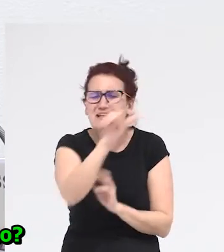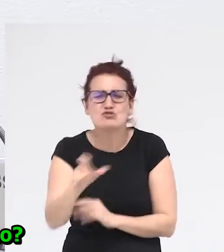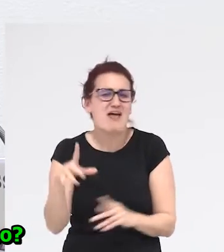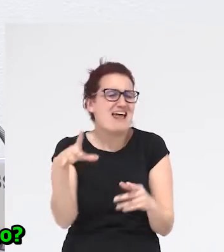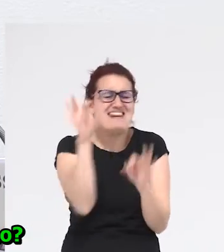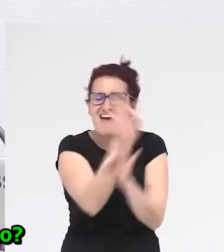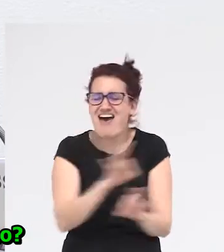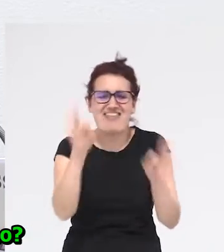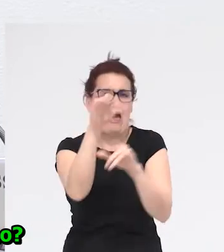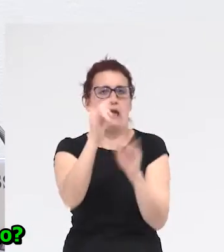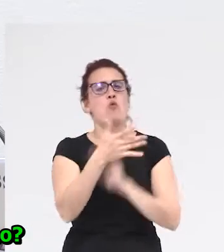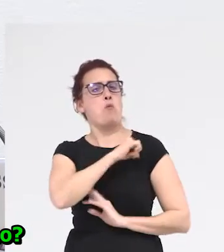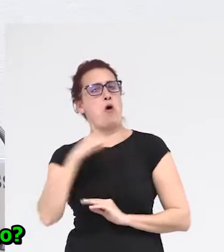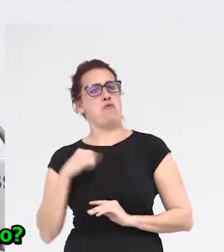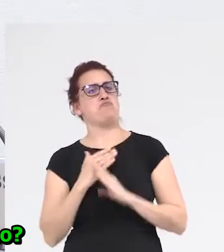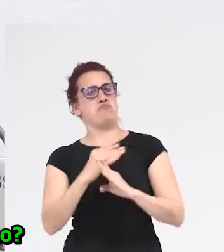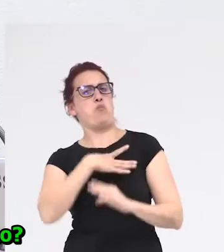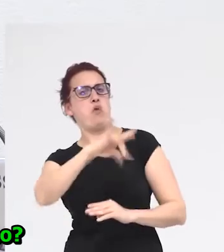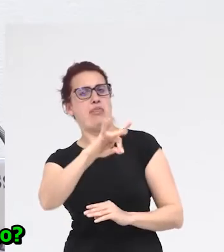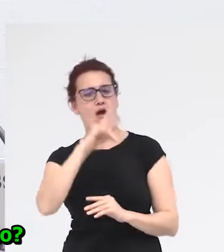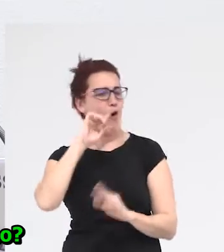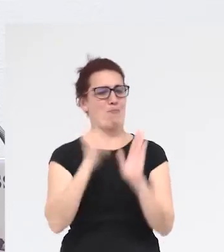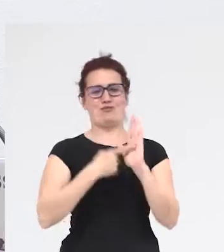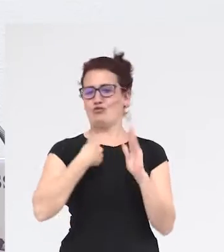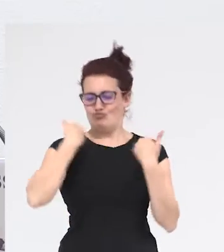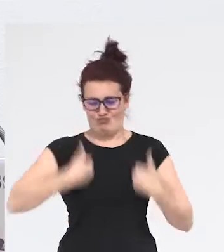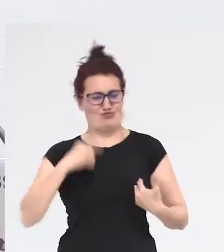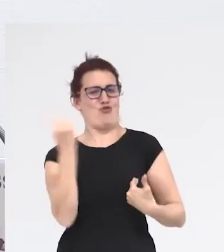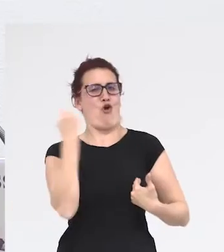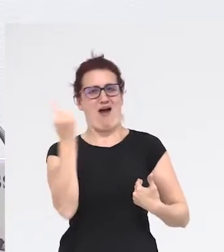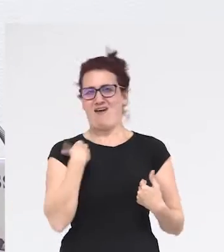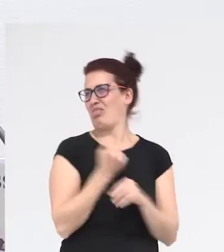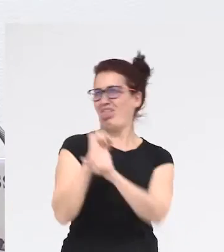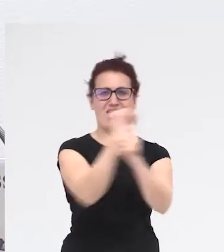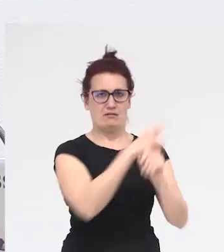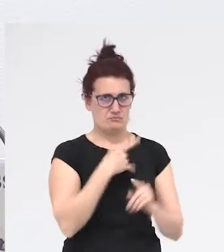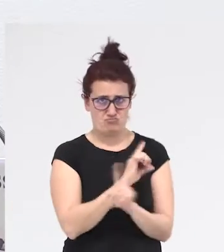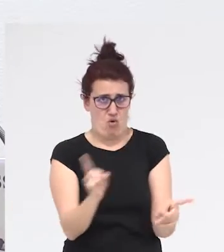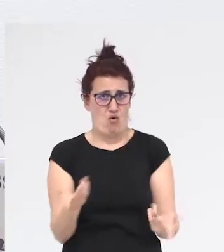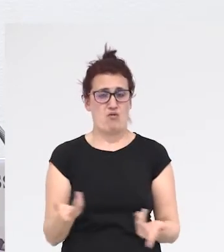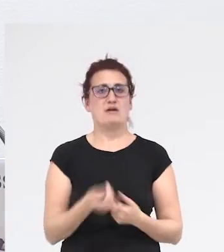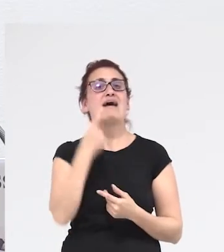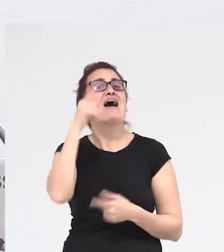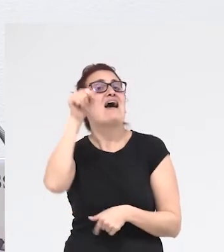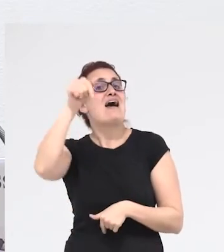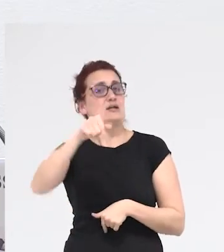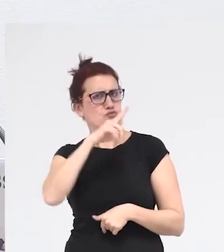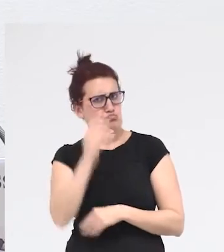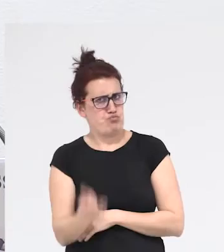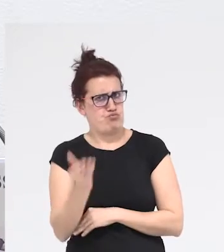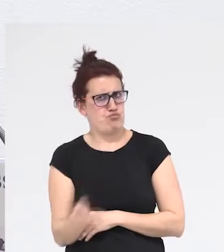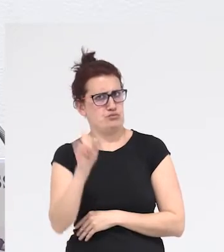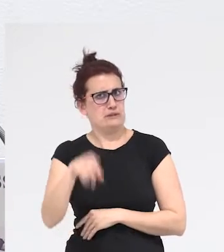Nadie se puede a sí misma sola, ¿no? Y esto es importante